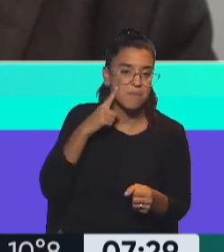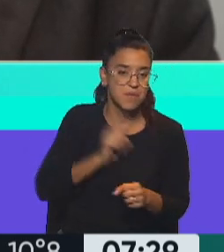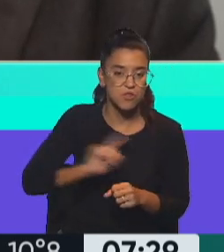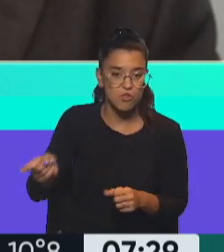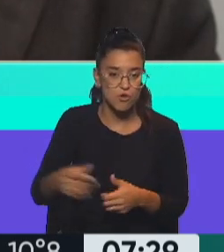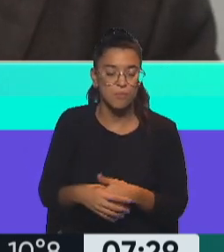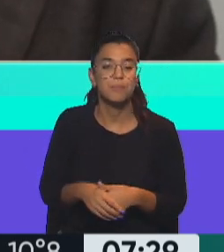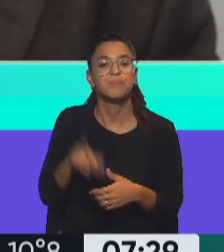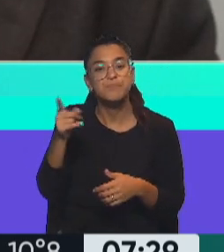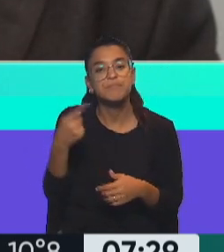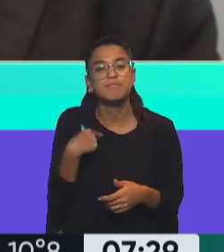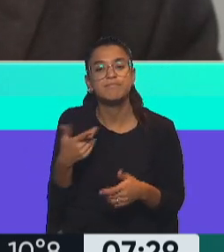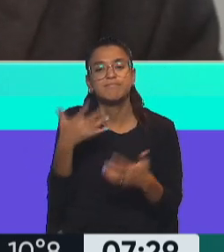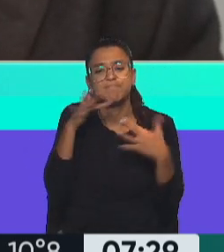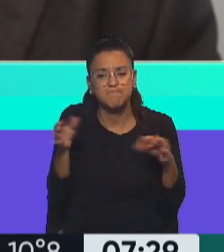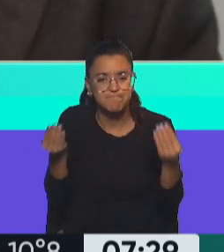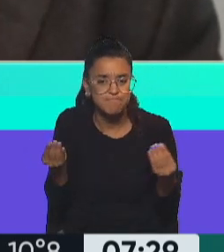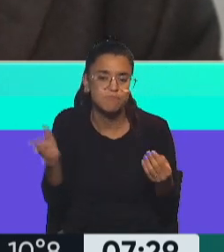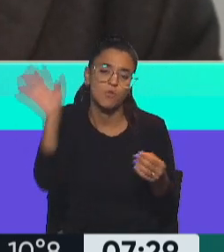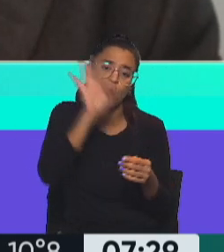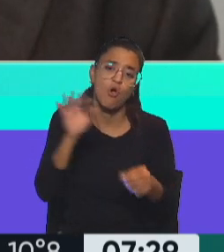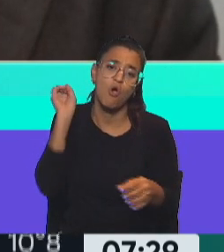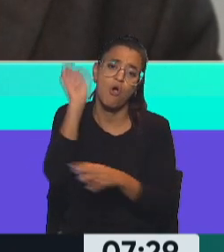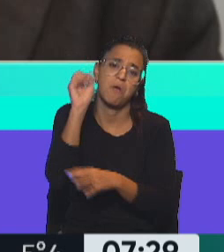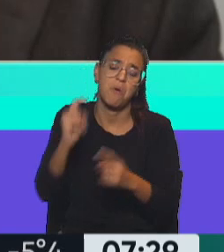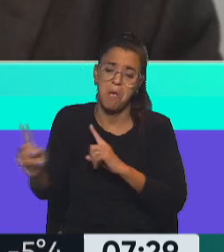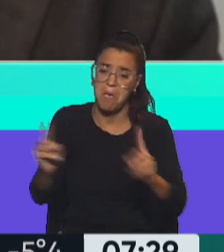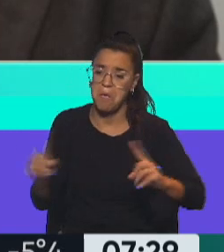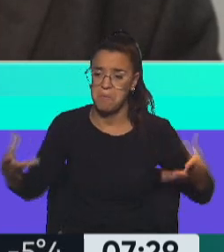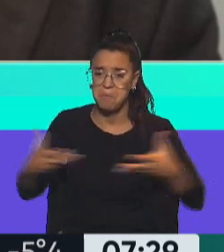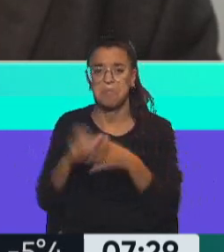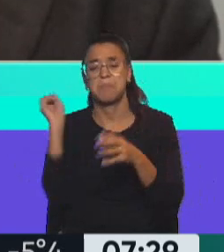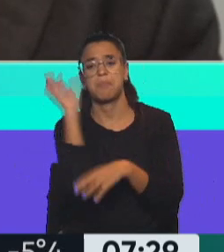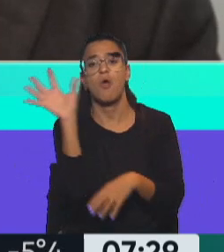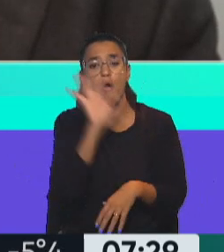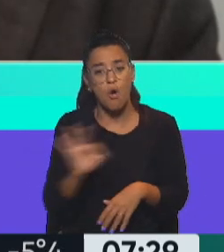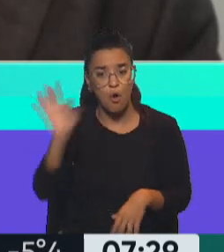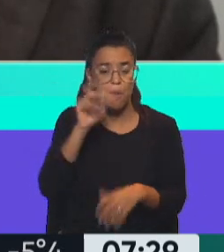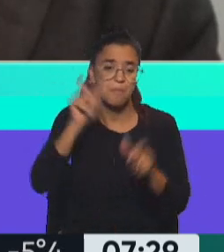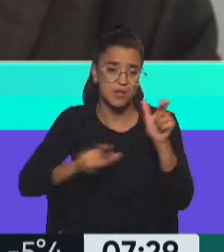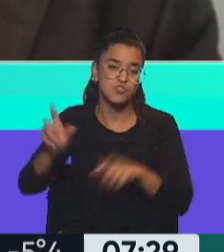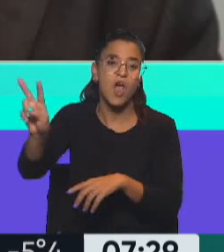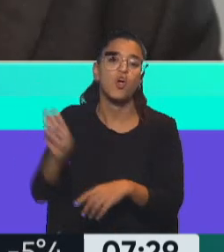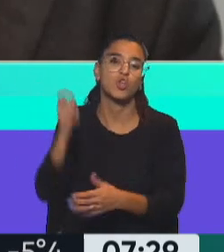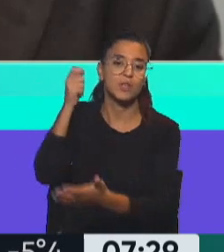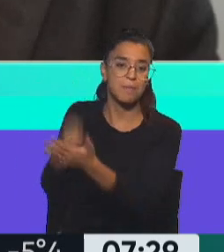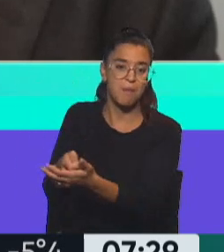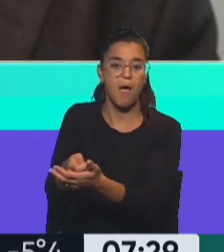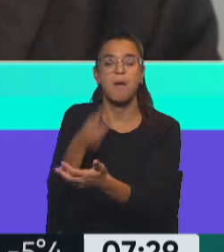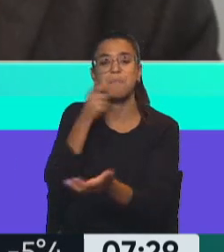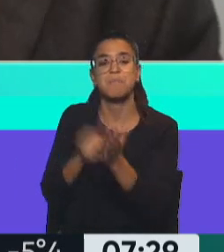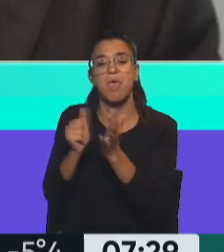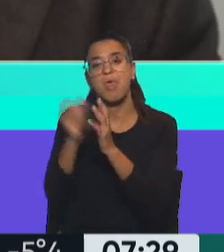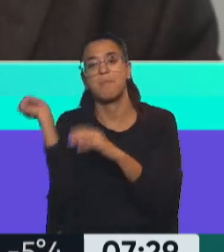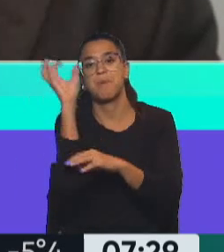Internacional. Esto da para interpretar o que fueron atacantes aislados o que efectivamente fueron gente contratada para tirar